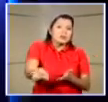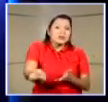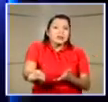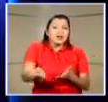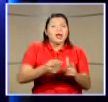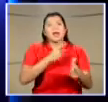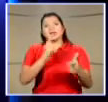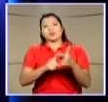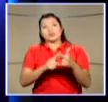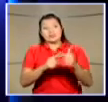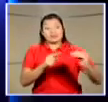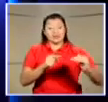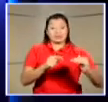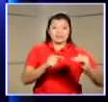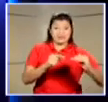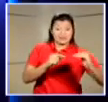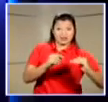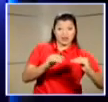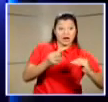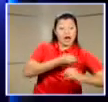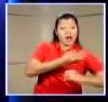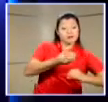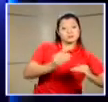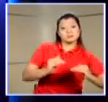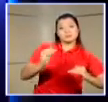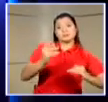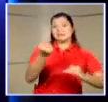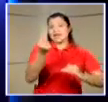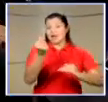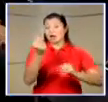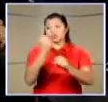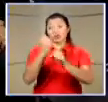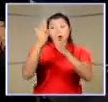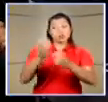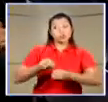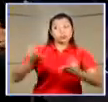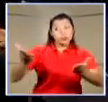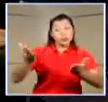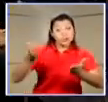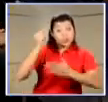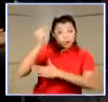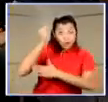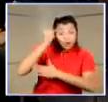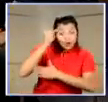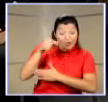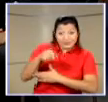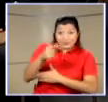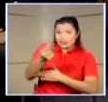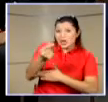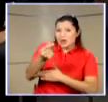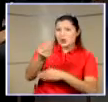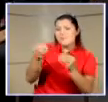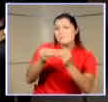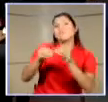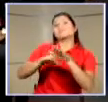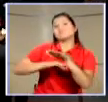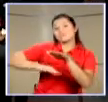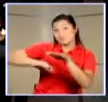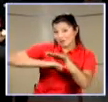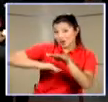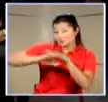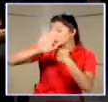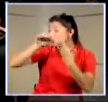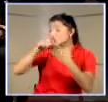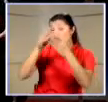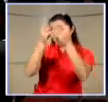Luis, los salarios de los empleados públicos del gobierno central son los salarios más bajos de toda la estructura